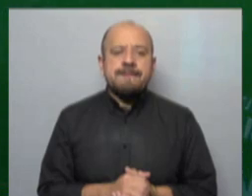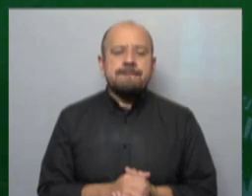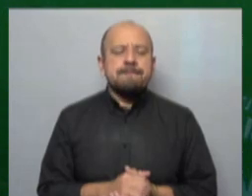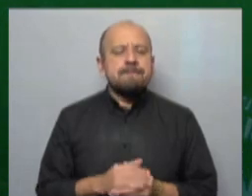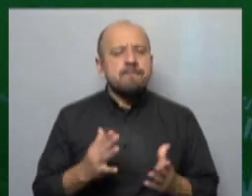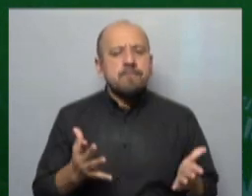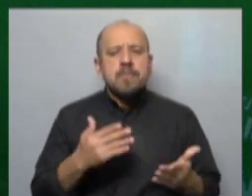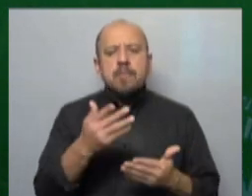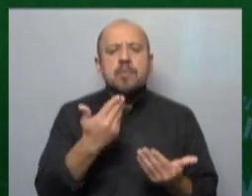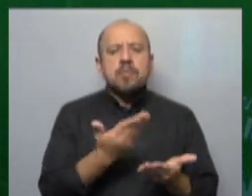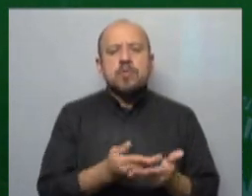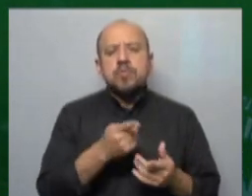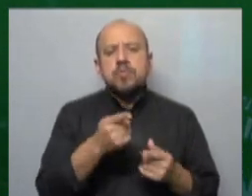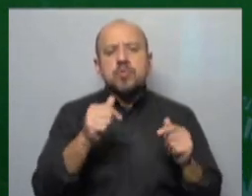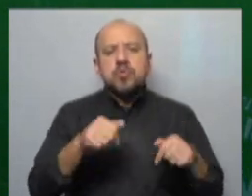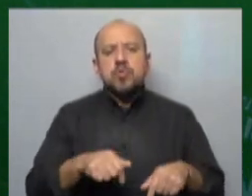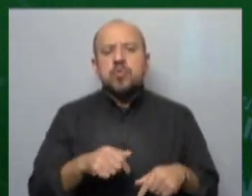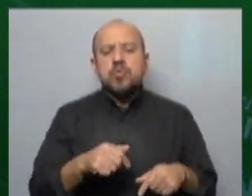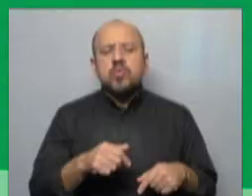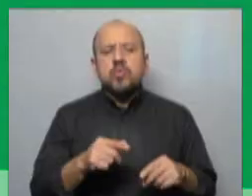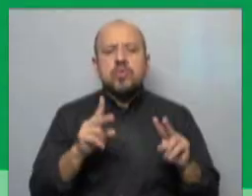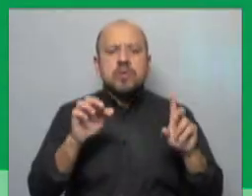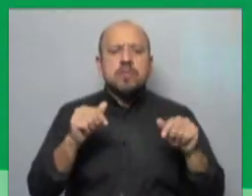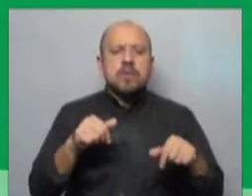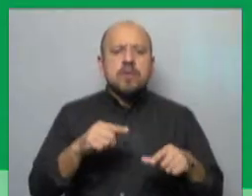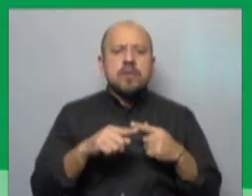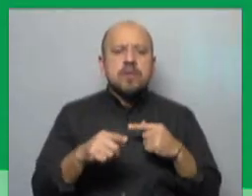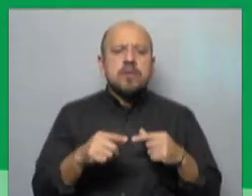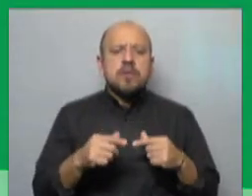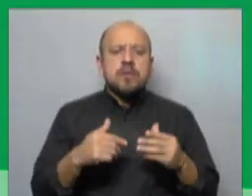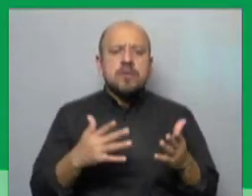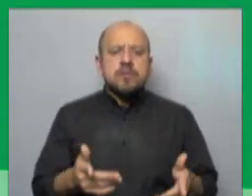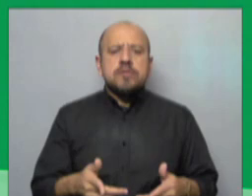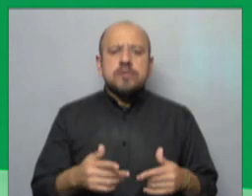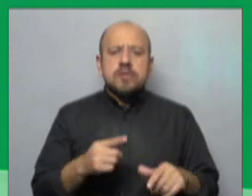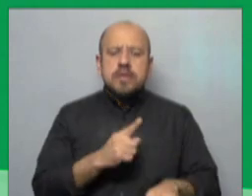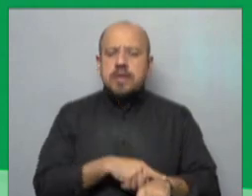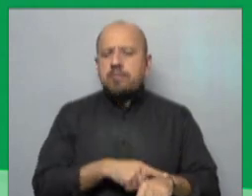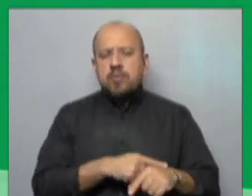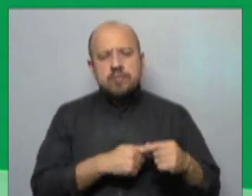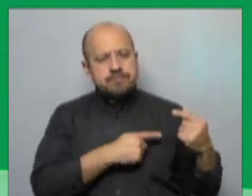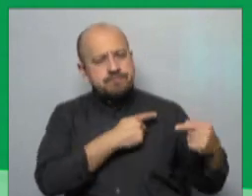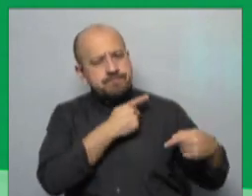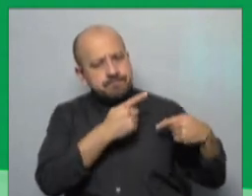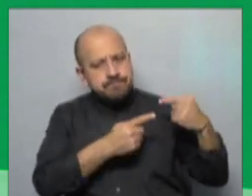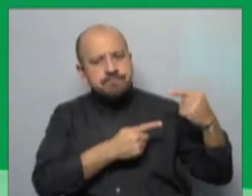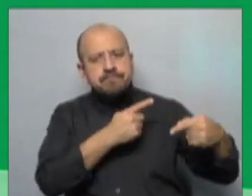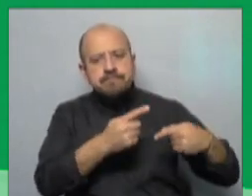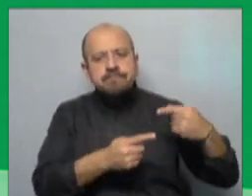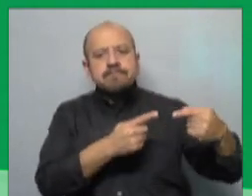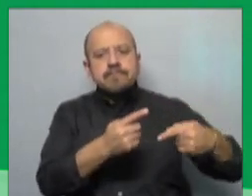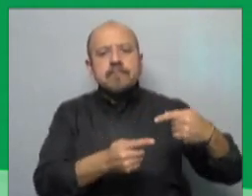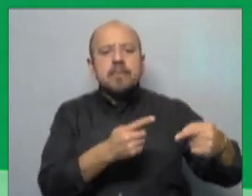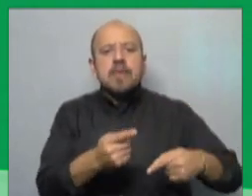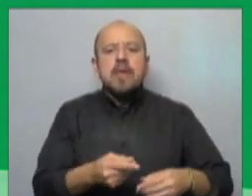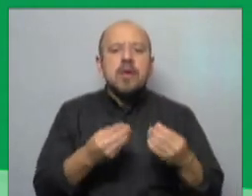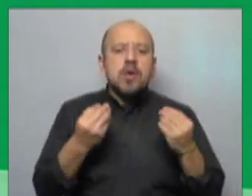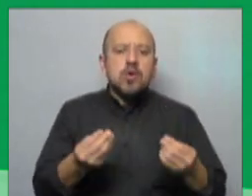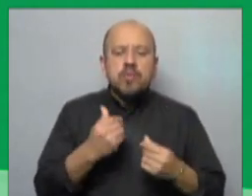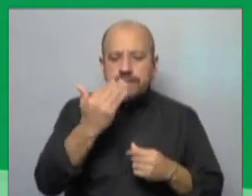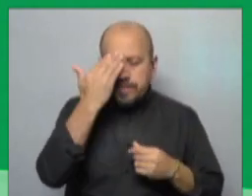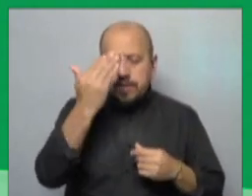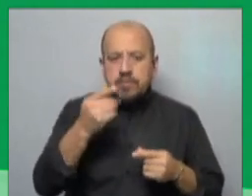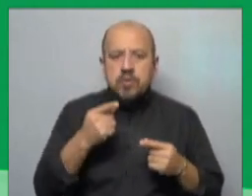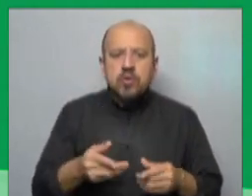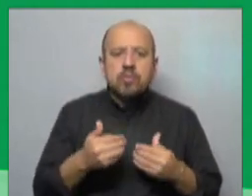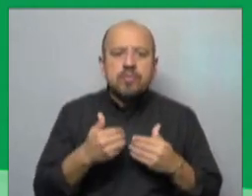propone es un abordaje en sentido cronológico como se fue dando ese posicionamiento del frente amplio en